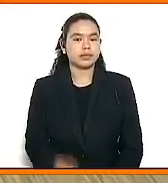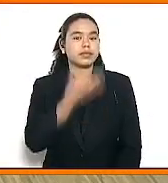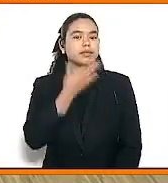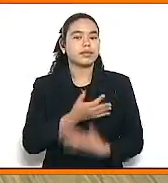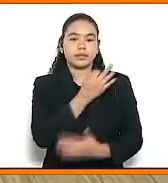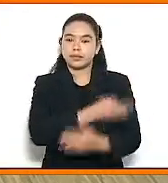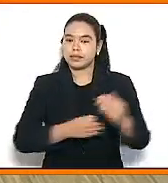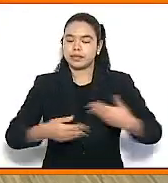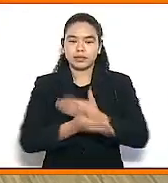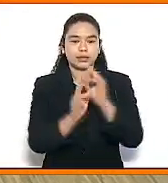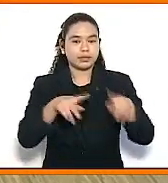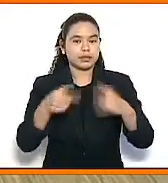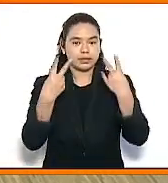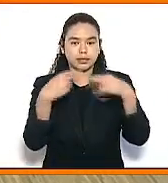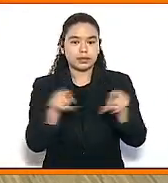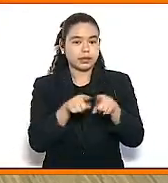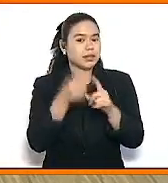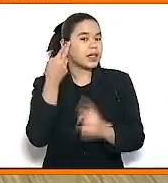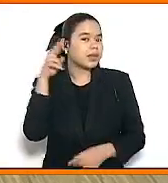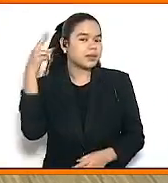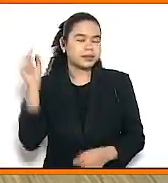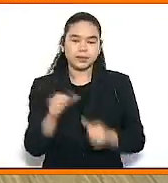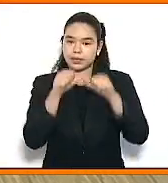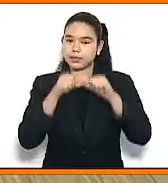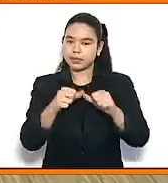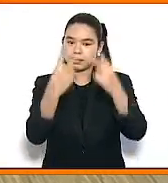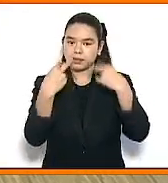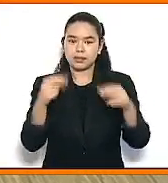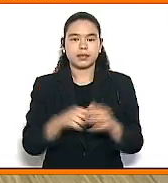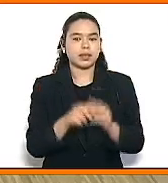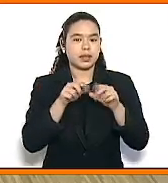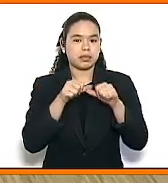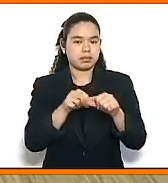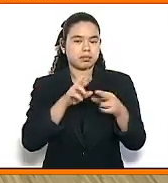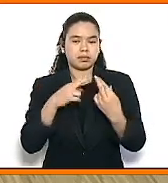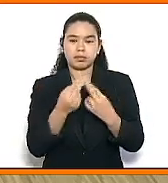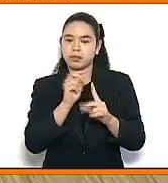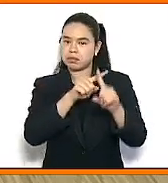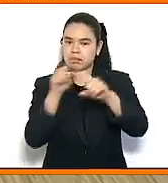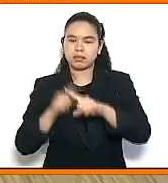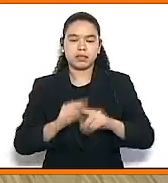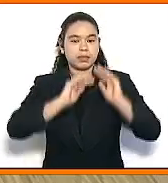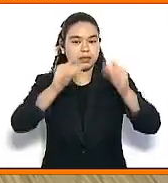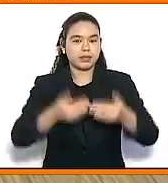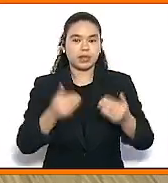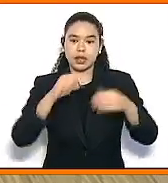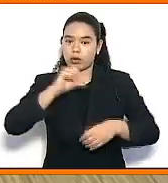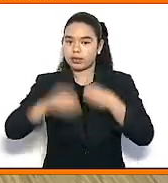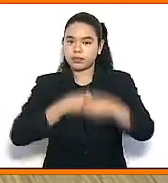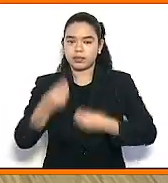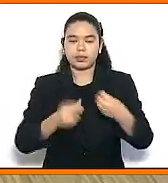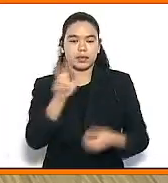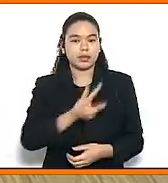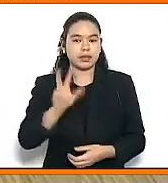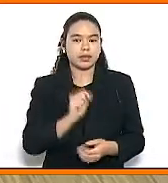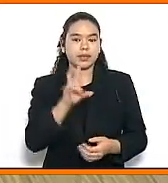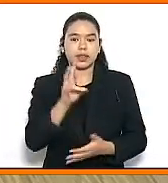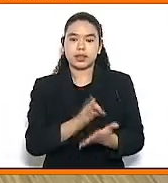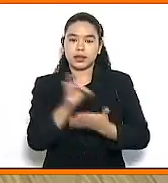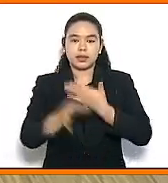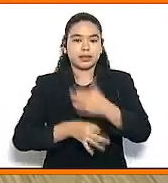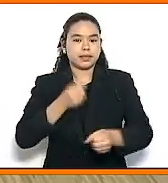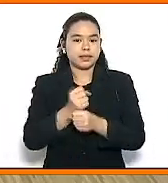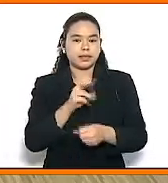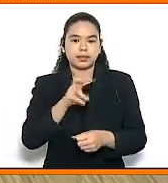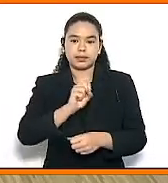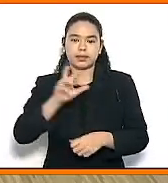Buenas tardes a nuestros televidentes, radioescuchas y los que nos ven desde nuestra plataforma digital. Bienvenidos a nuestro sorteo del día de hoy, martes 7 de febrero del año